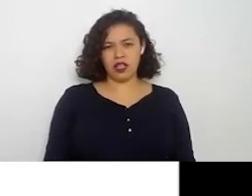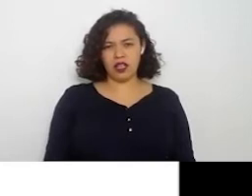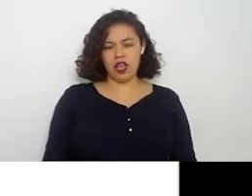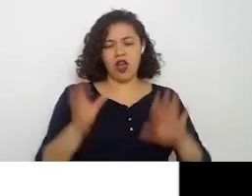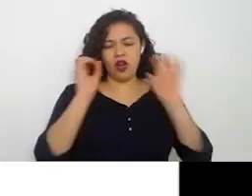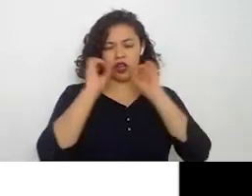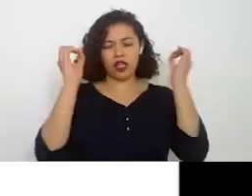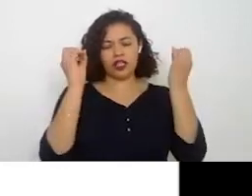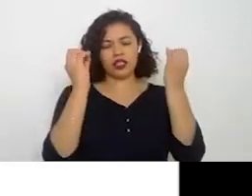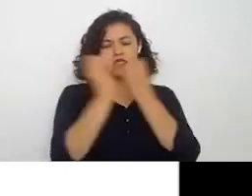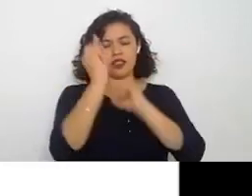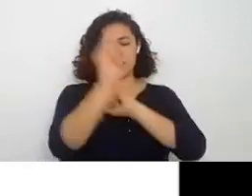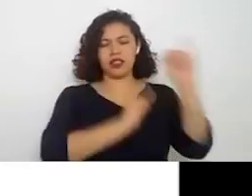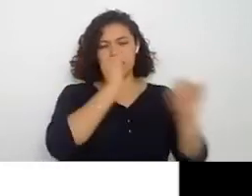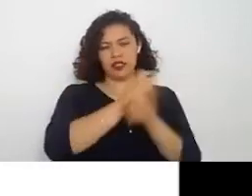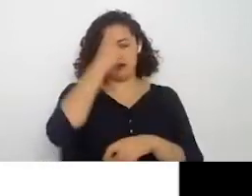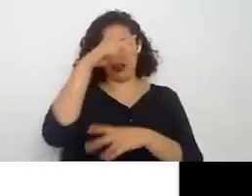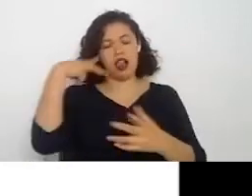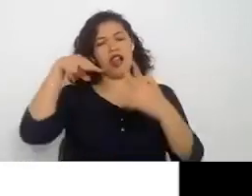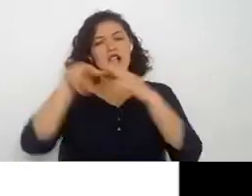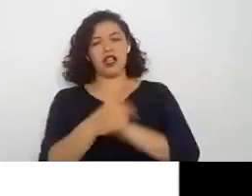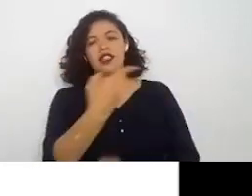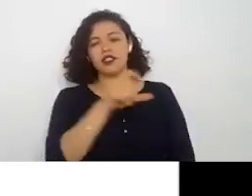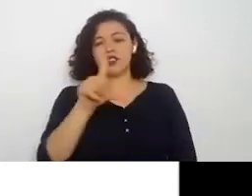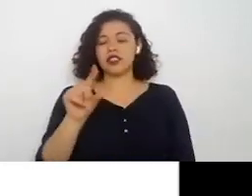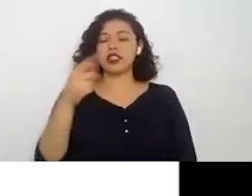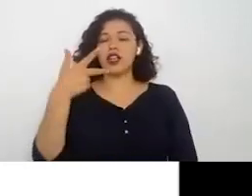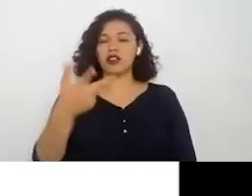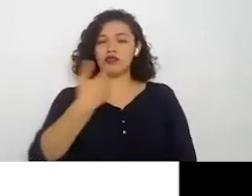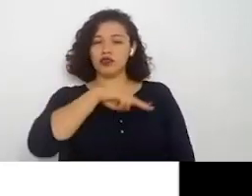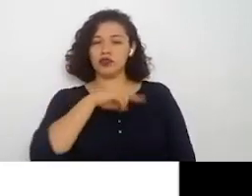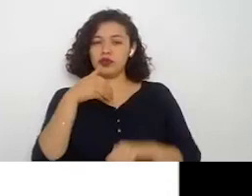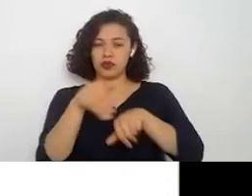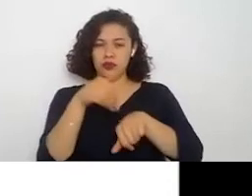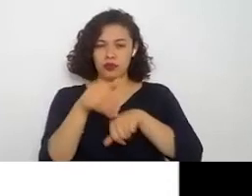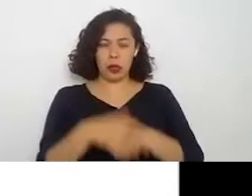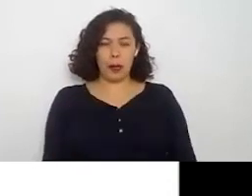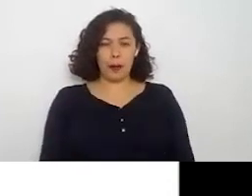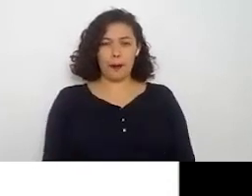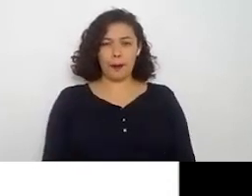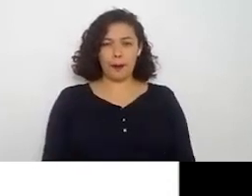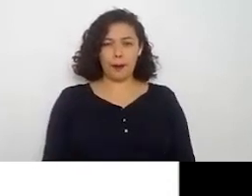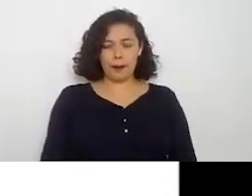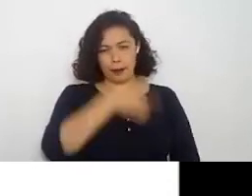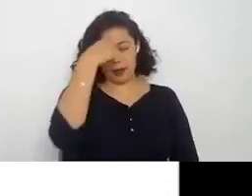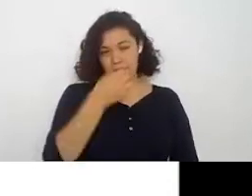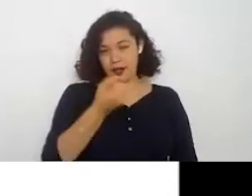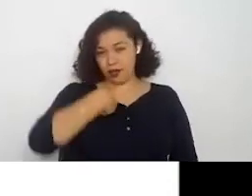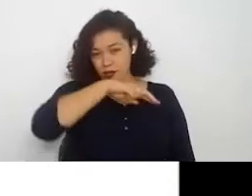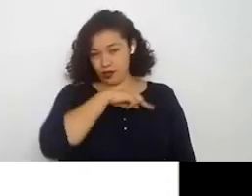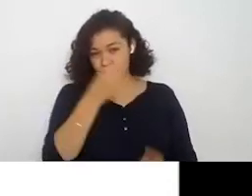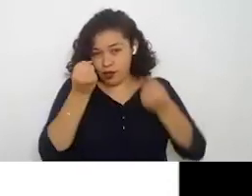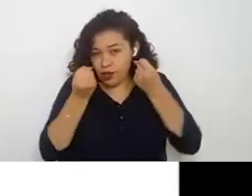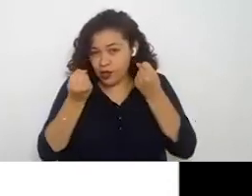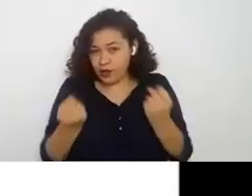Transparencia, con un reto enorme que trabajar, con asegurar que verdaderamente